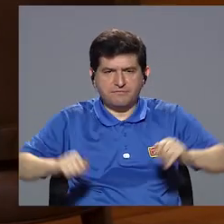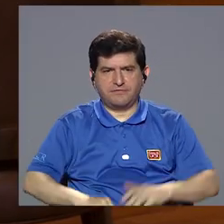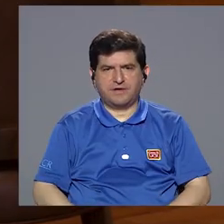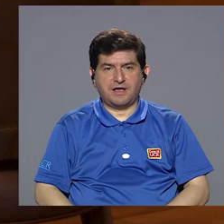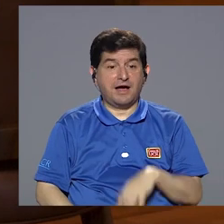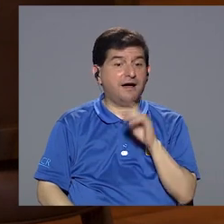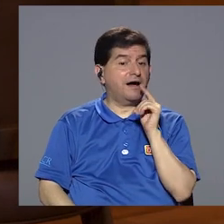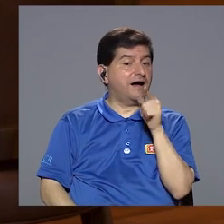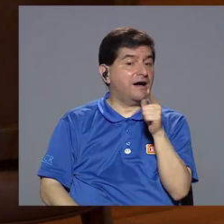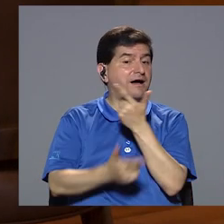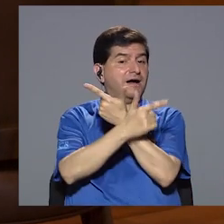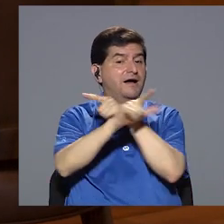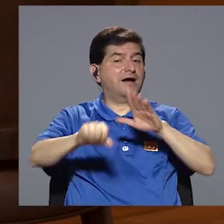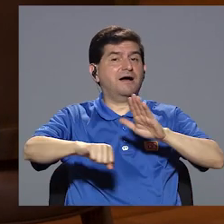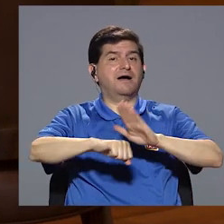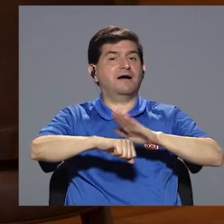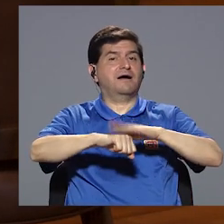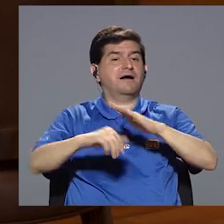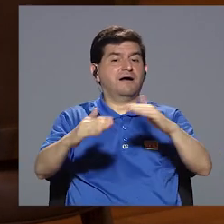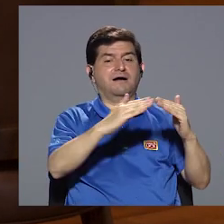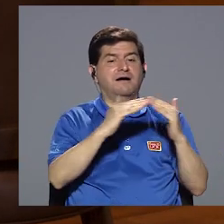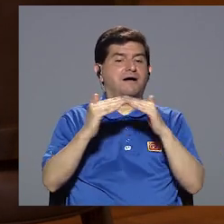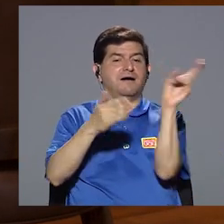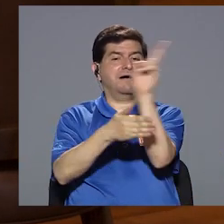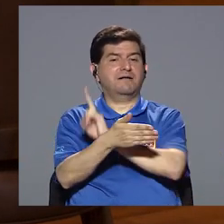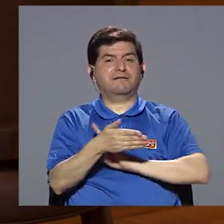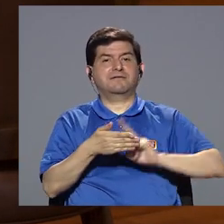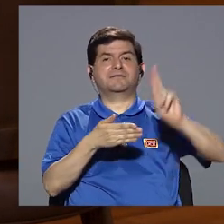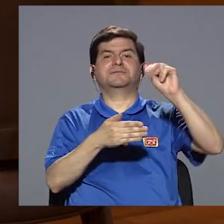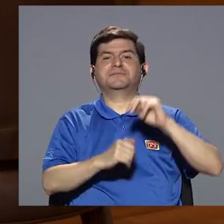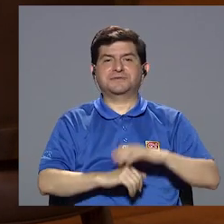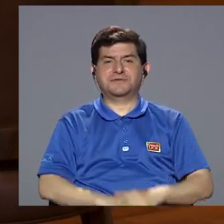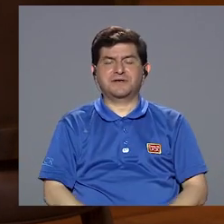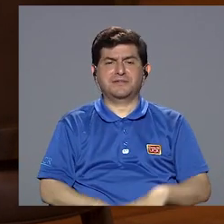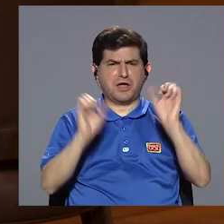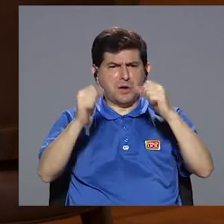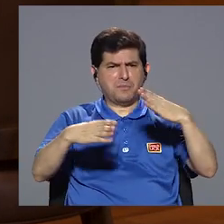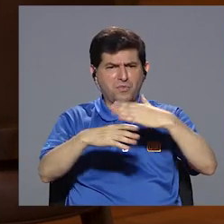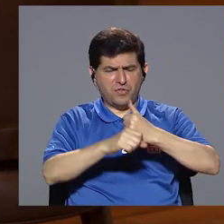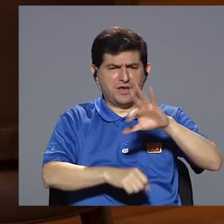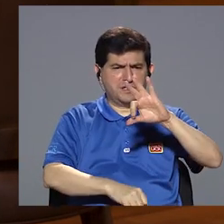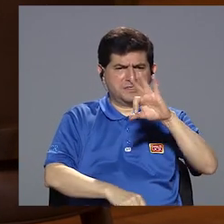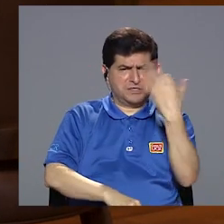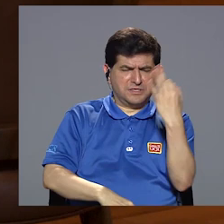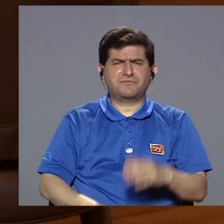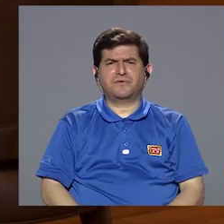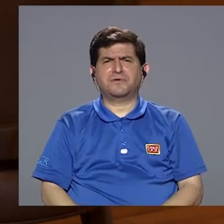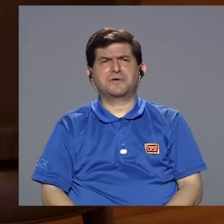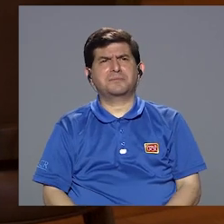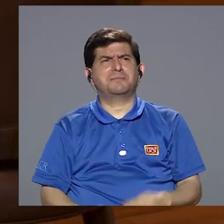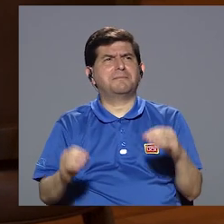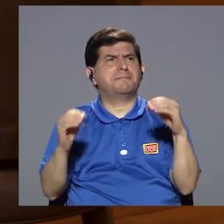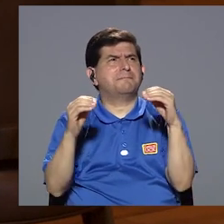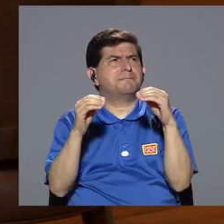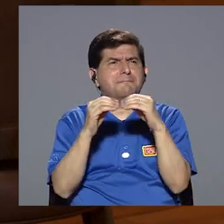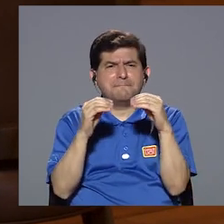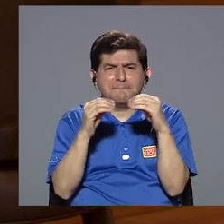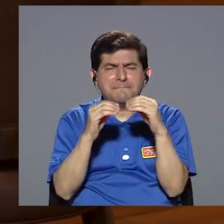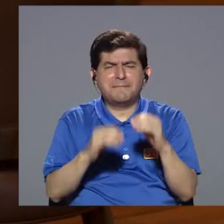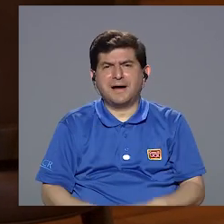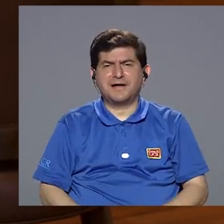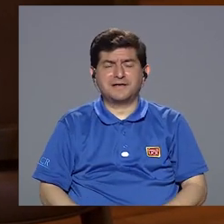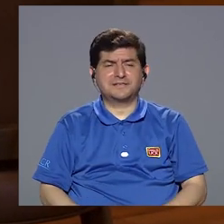libertad que le permite a la comunidad universitaria realizar de una manera mucho más